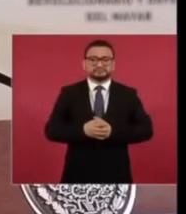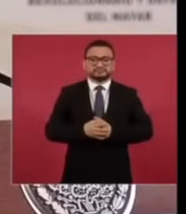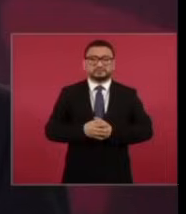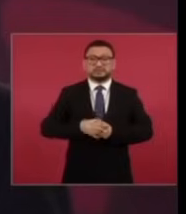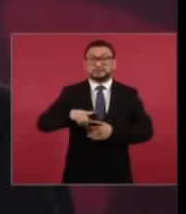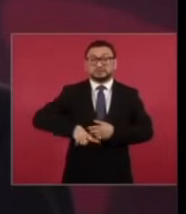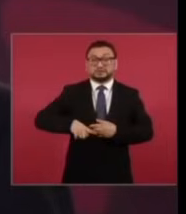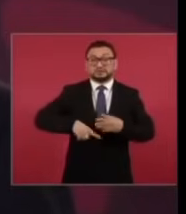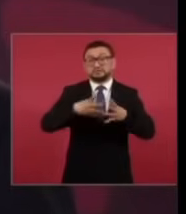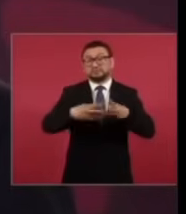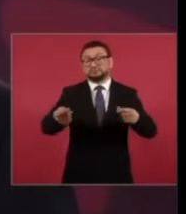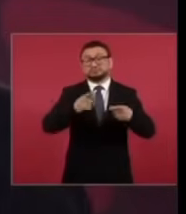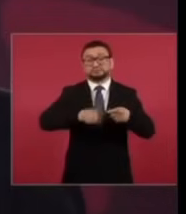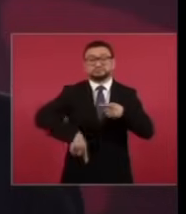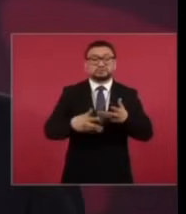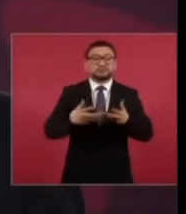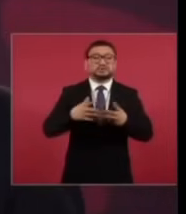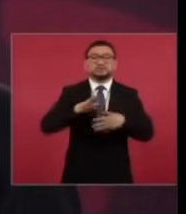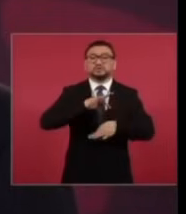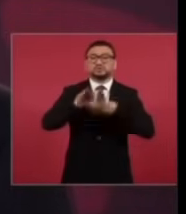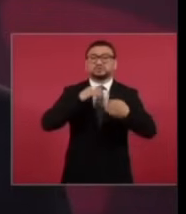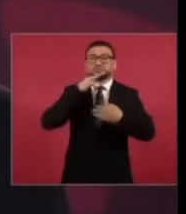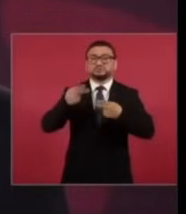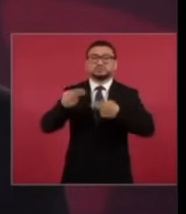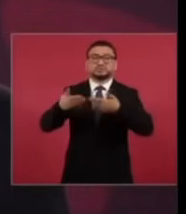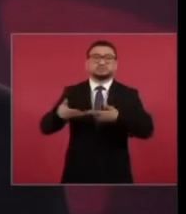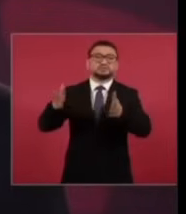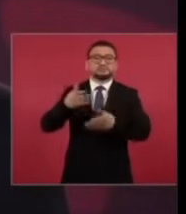al Estado de dejar todo al